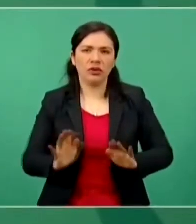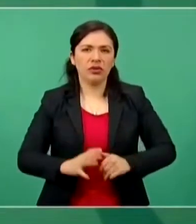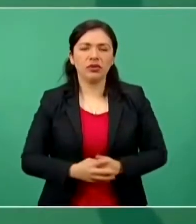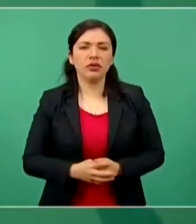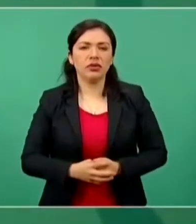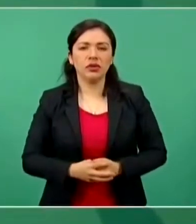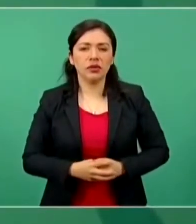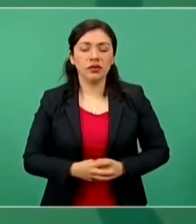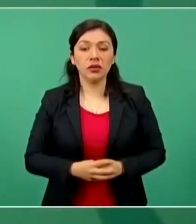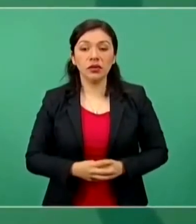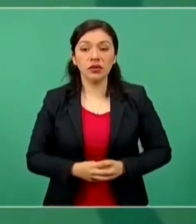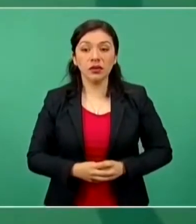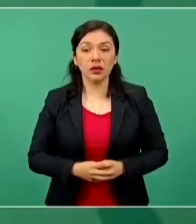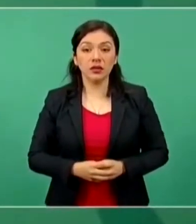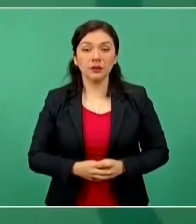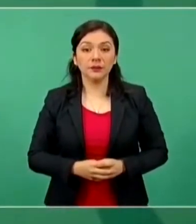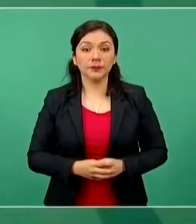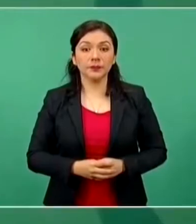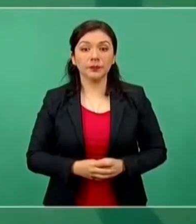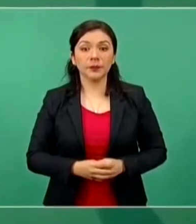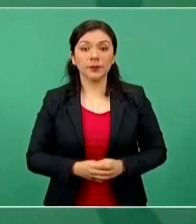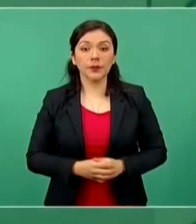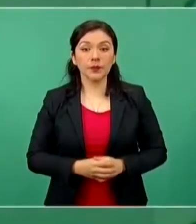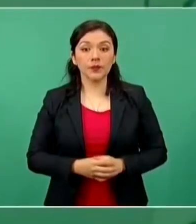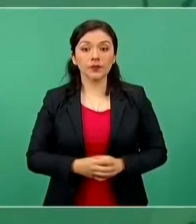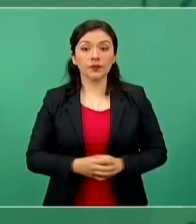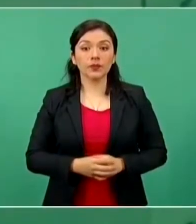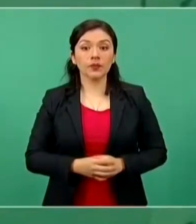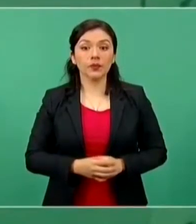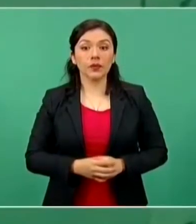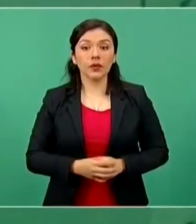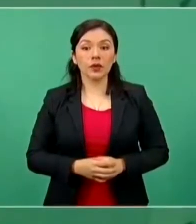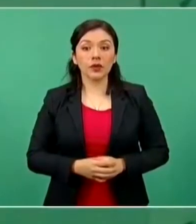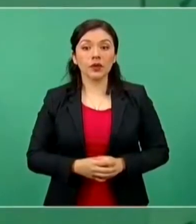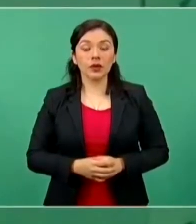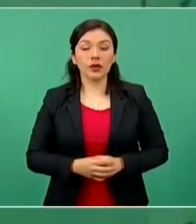Se está registrando más